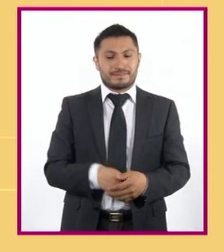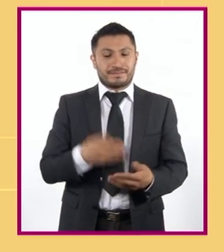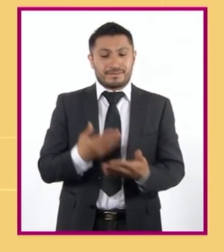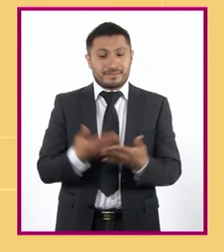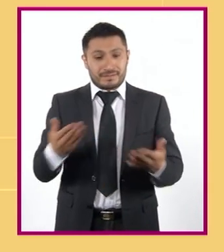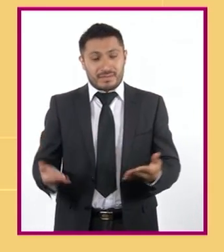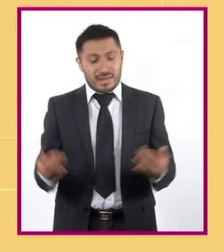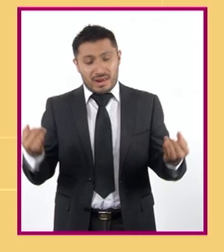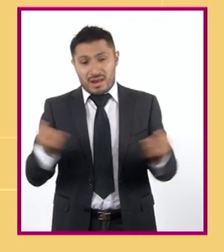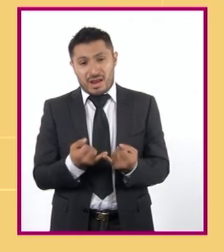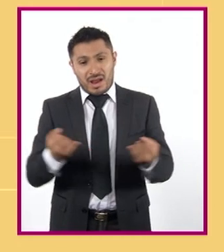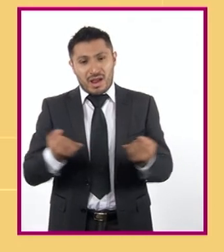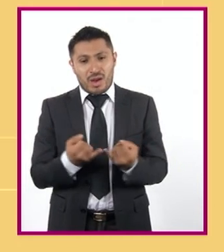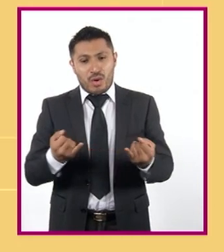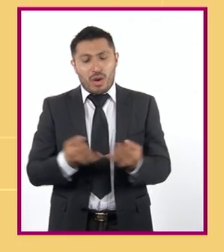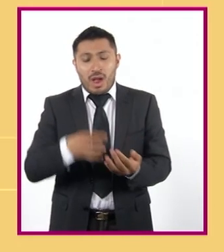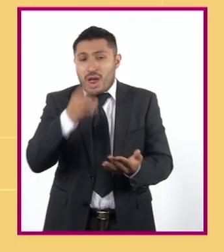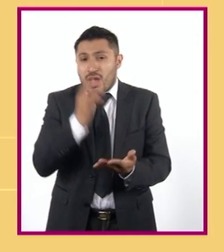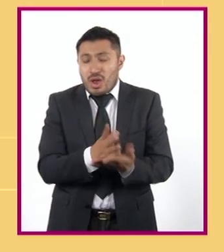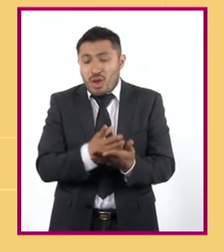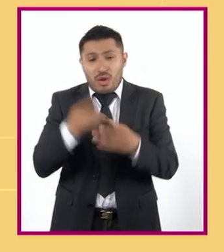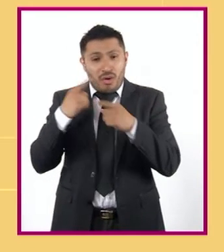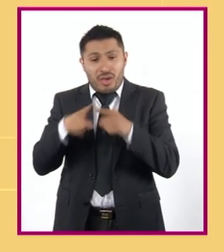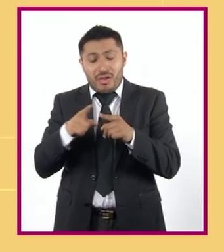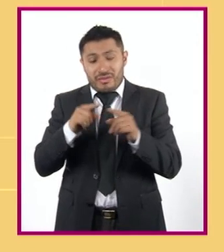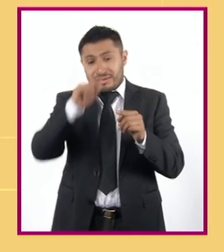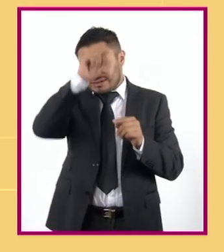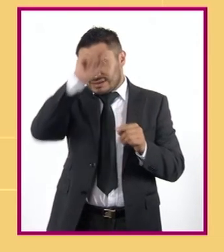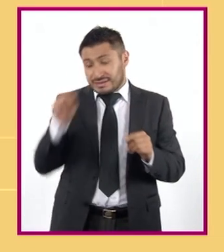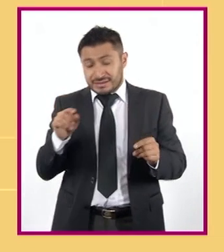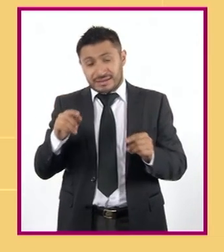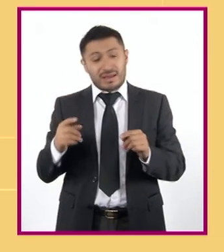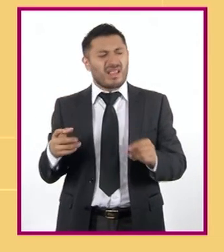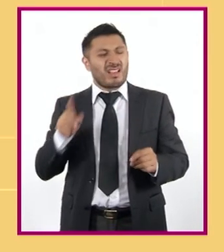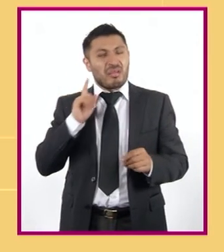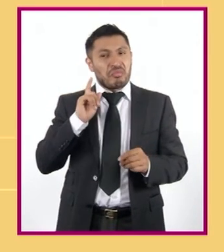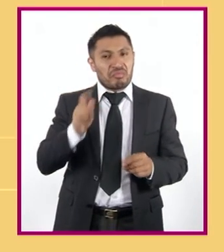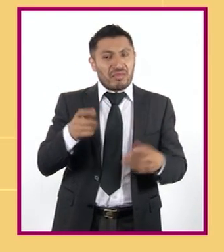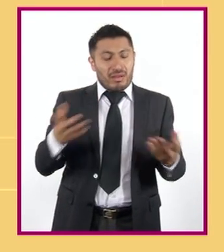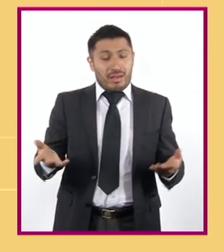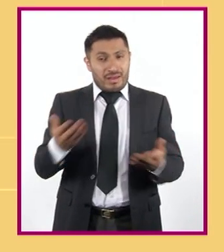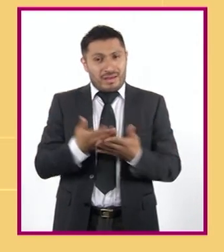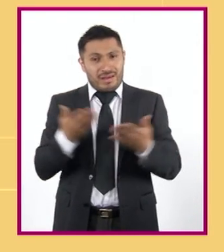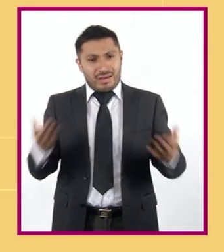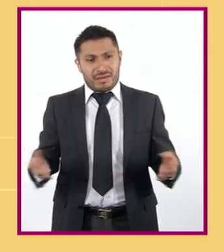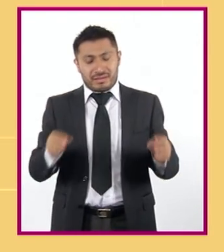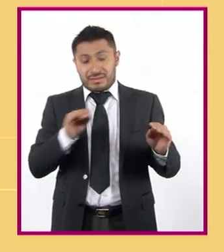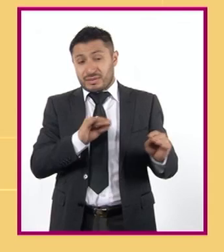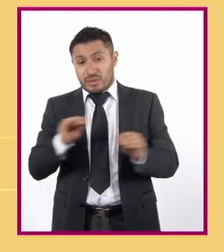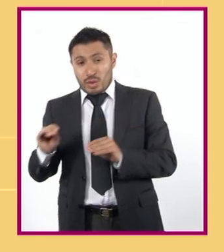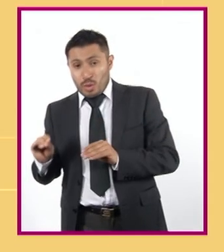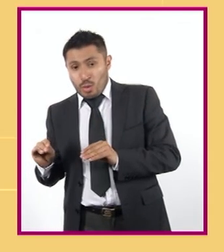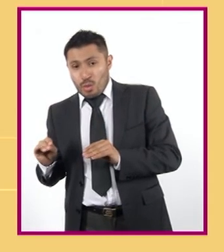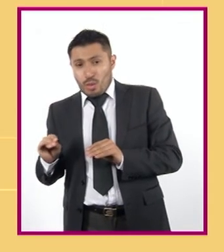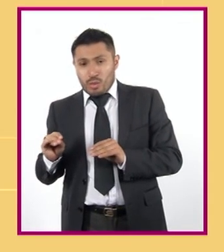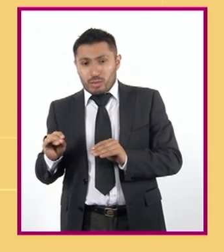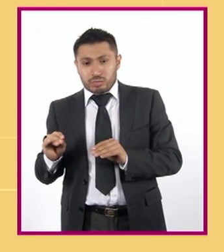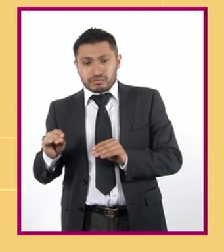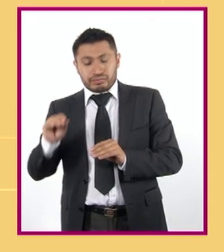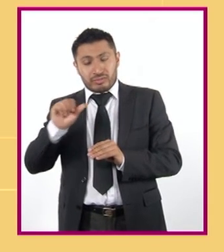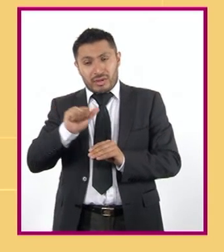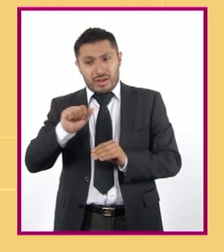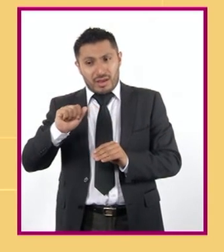Ahora vamos a realizar lo mismo, solo que en diferente dirección. Es decir, vamos a trasladar el triángulo